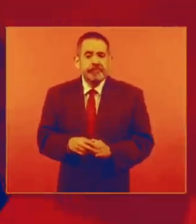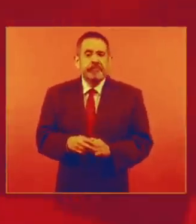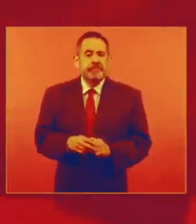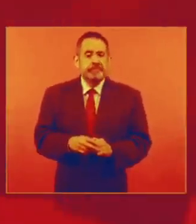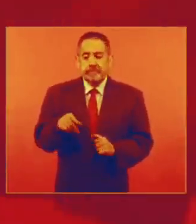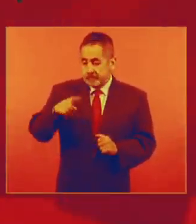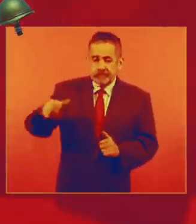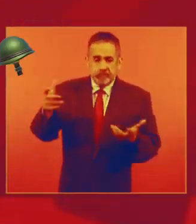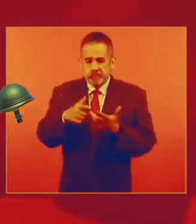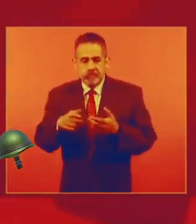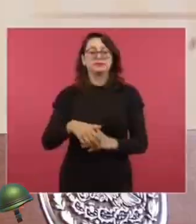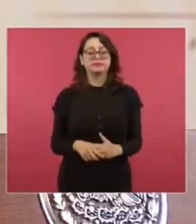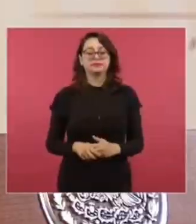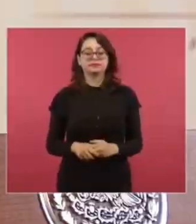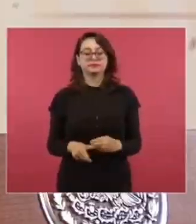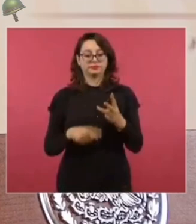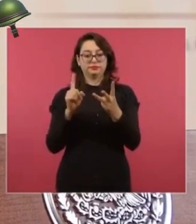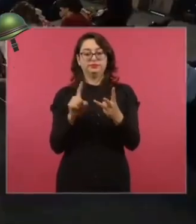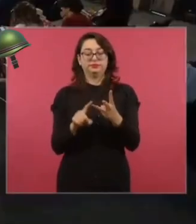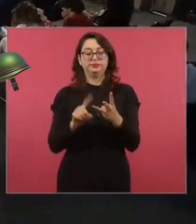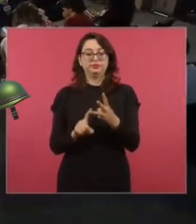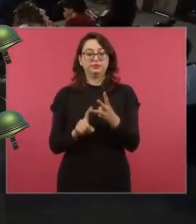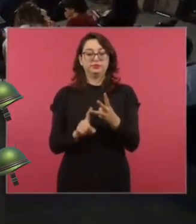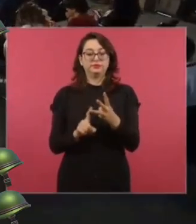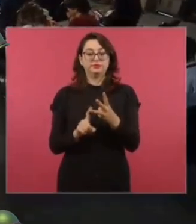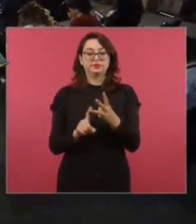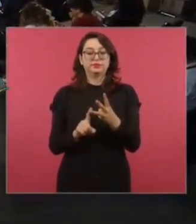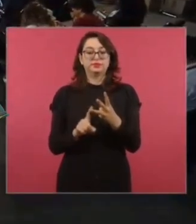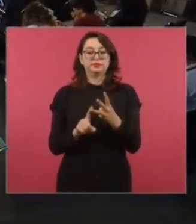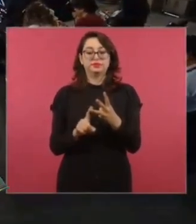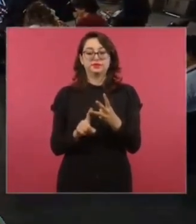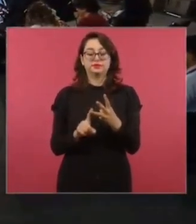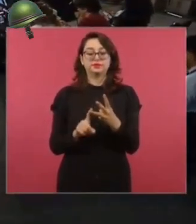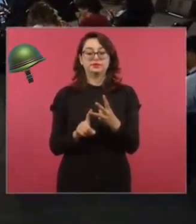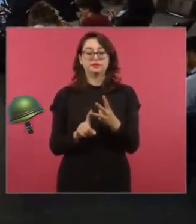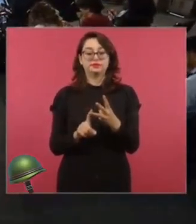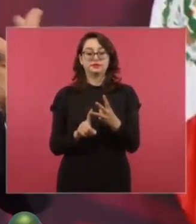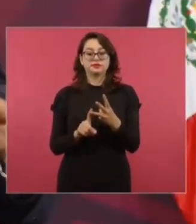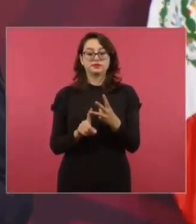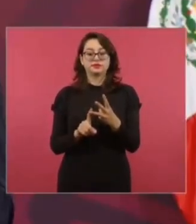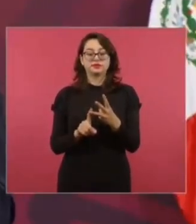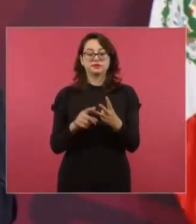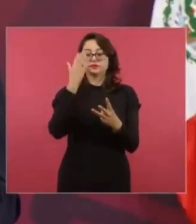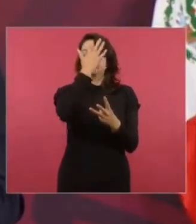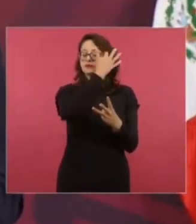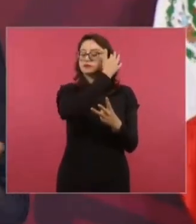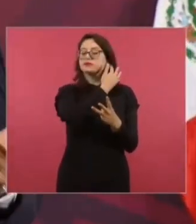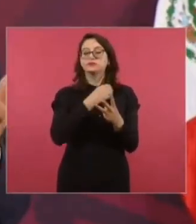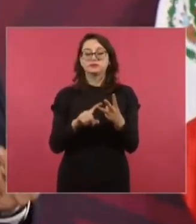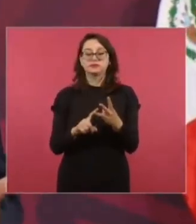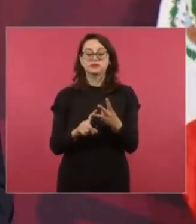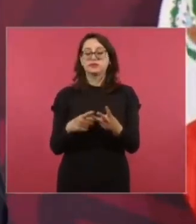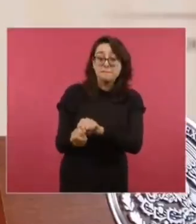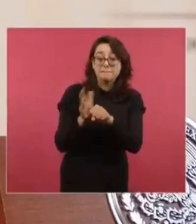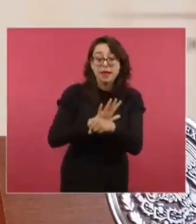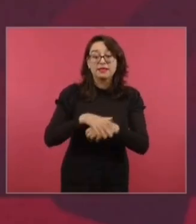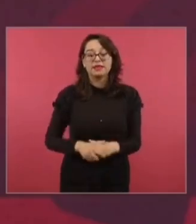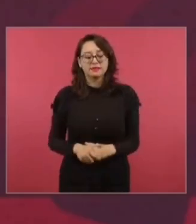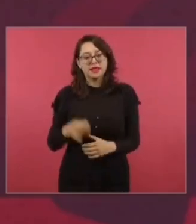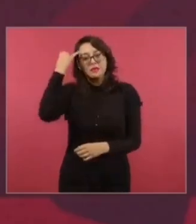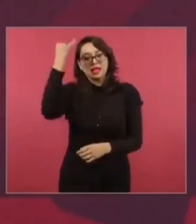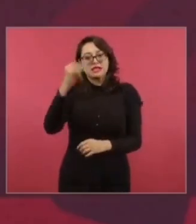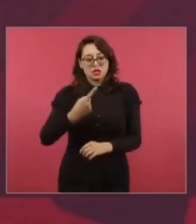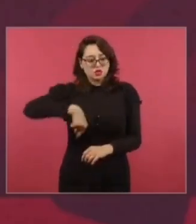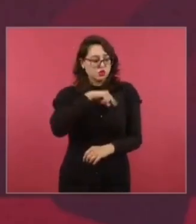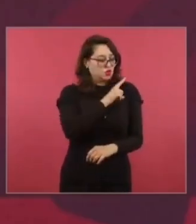labores de seguridad pública lo tercero es que el ejército contribuya en todo lo que tiene que ver con el desarrollo social qué